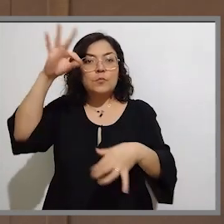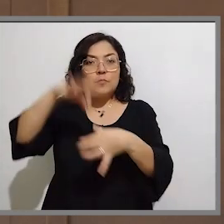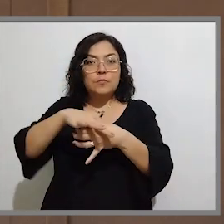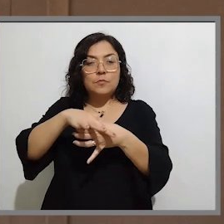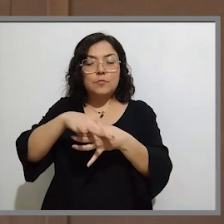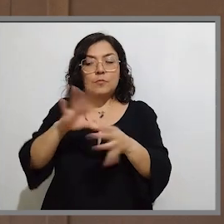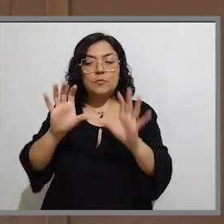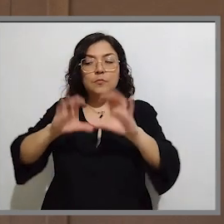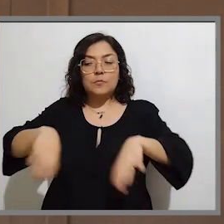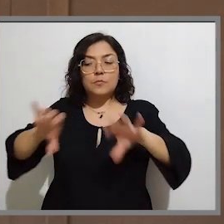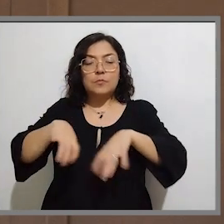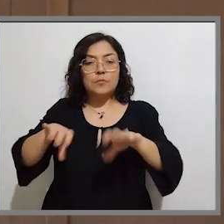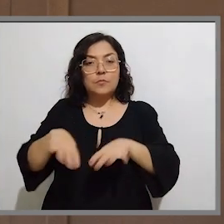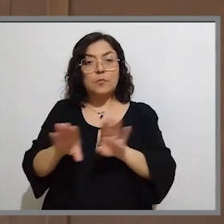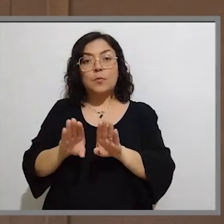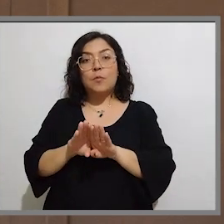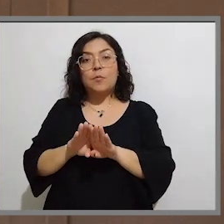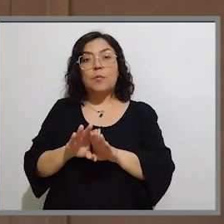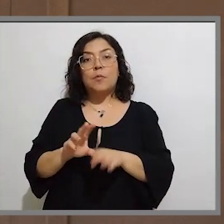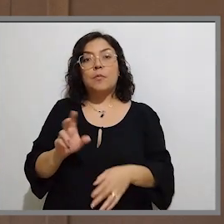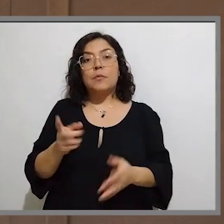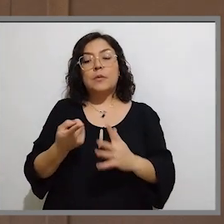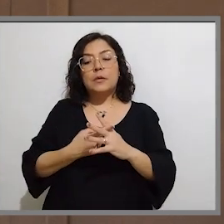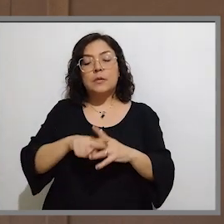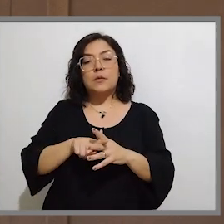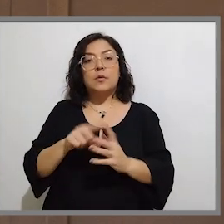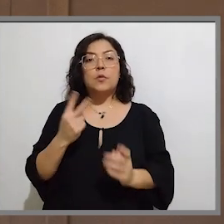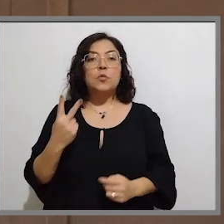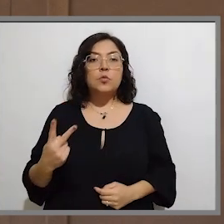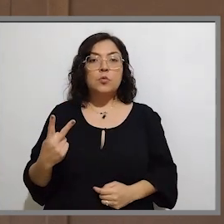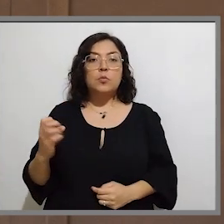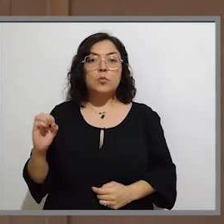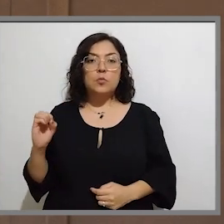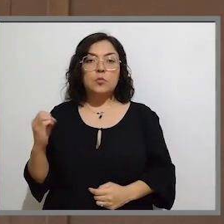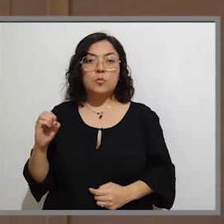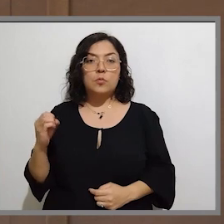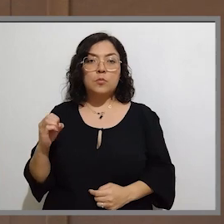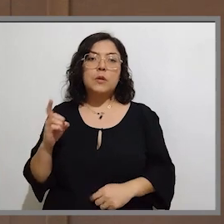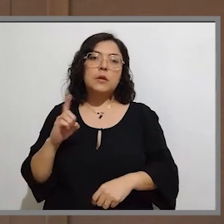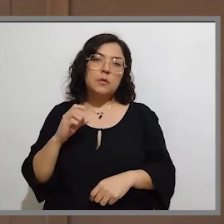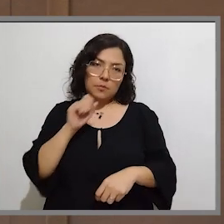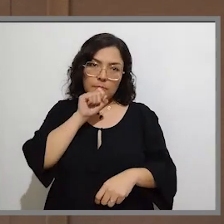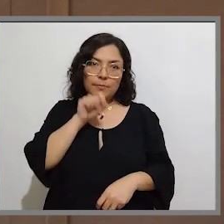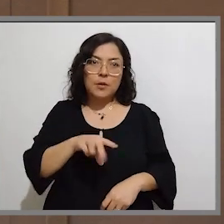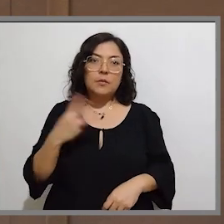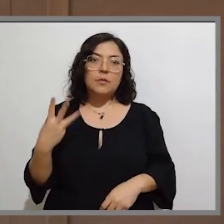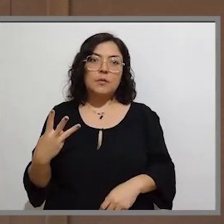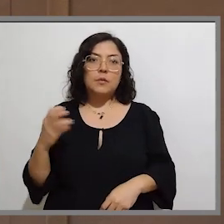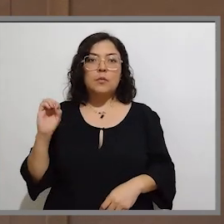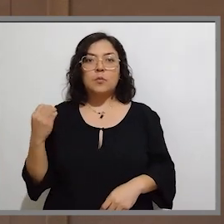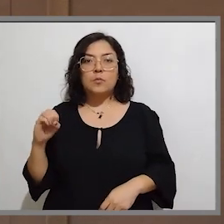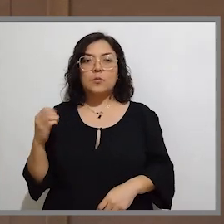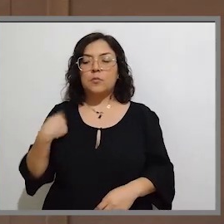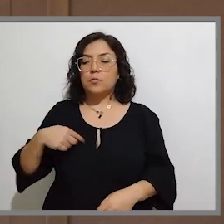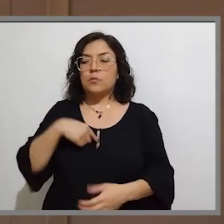Este interesante evento inicia el 2 de octubre, va a ser el 2 y el 3 de octubre, con muchas conferencias, mesas